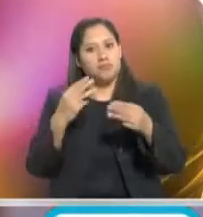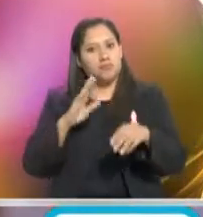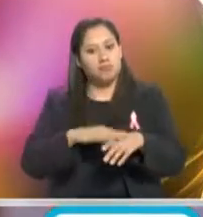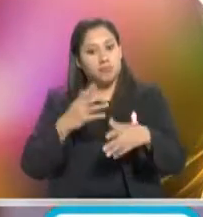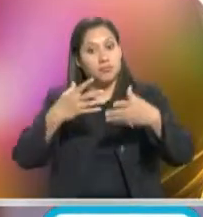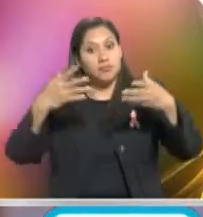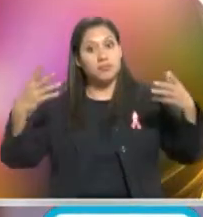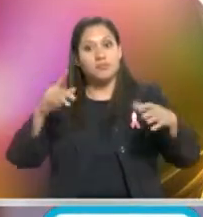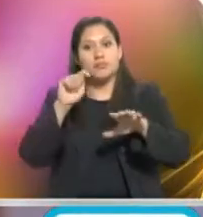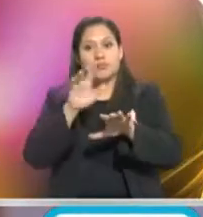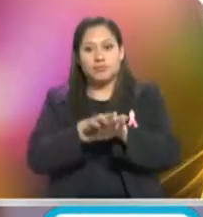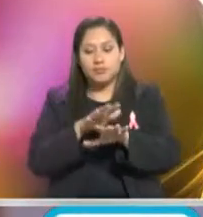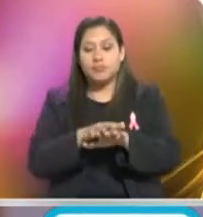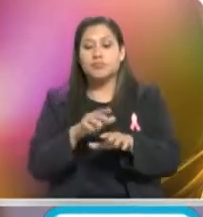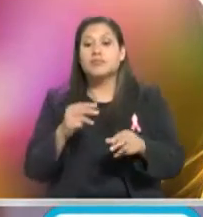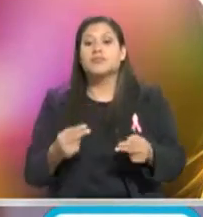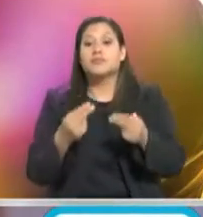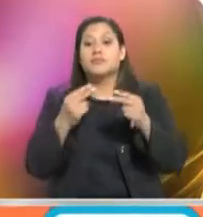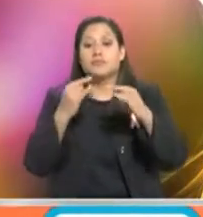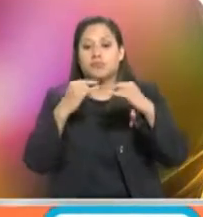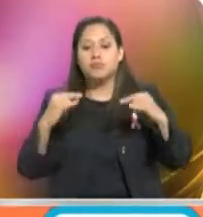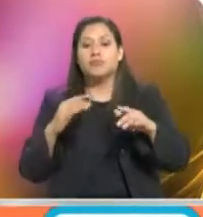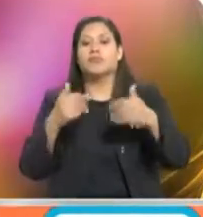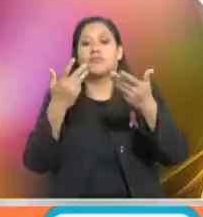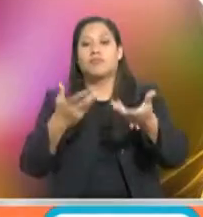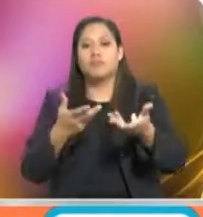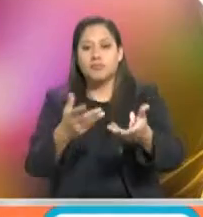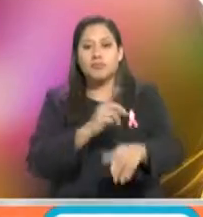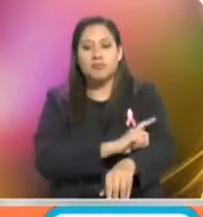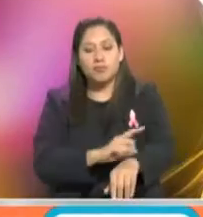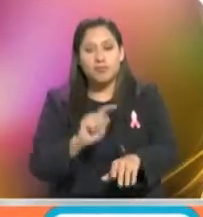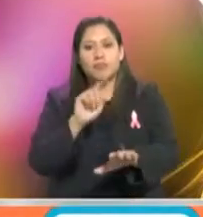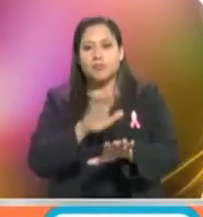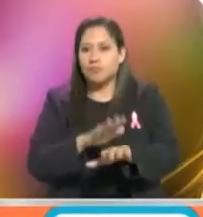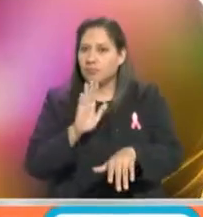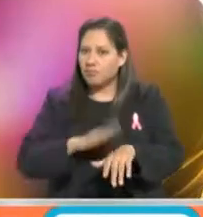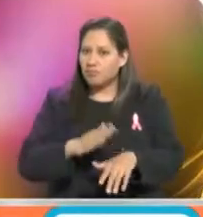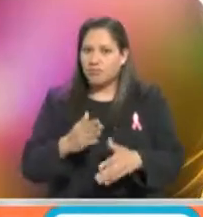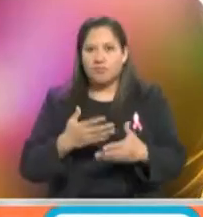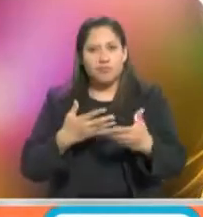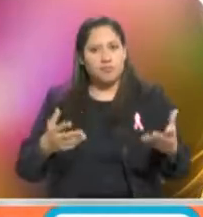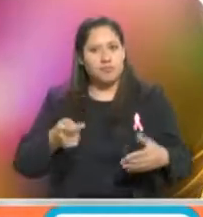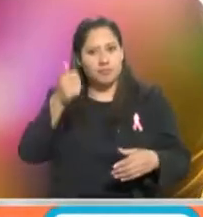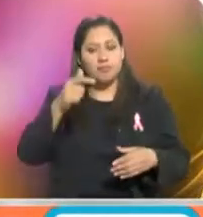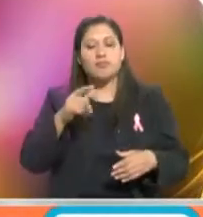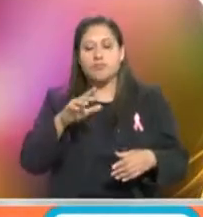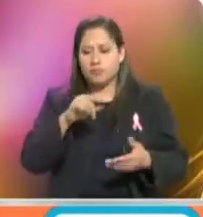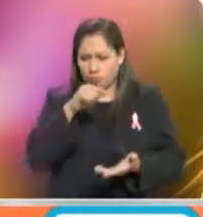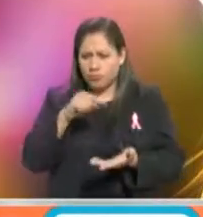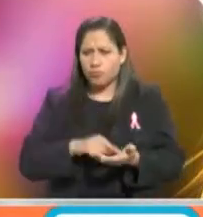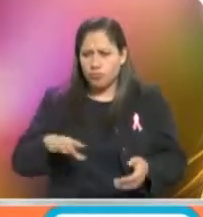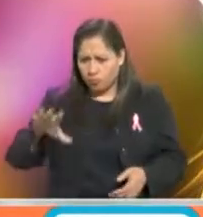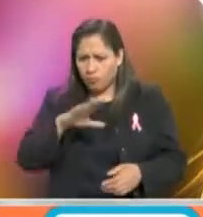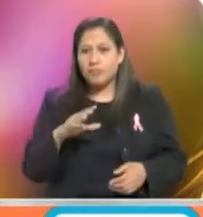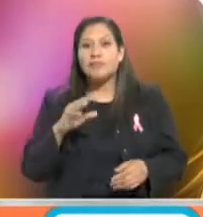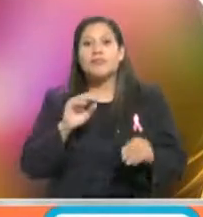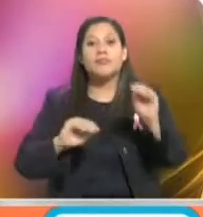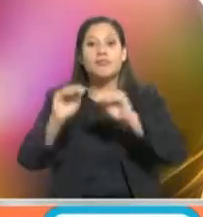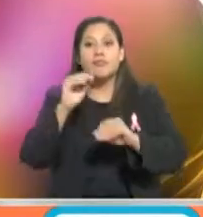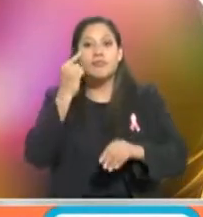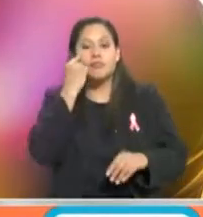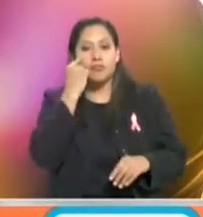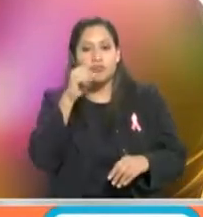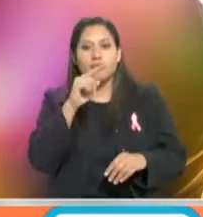de Tlalpan y es la romería más grande de la delegación de Tlalpan. Estamos muy bien ubicados, estamos en Miramontes,